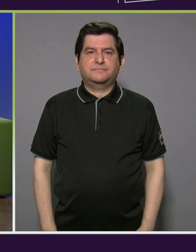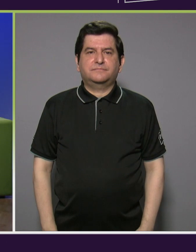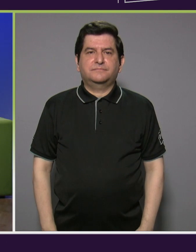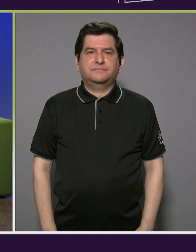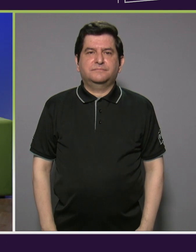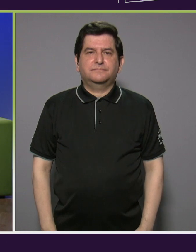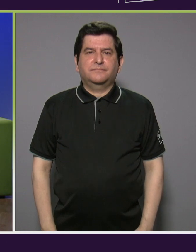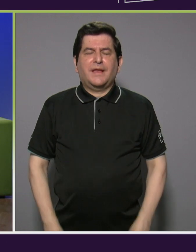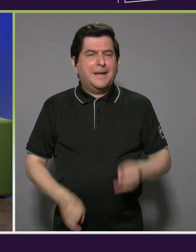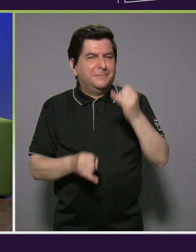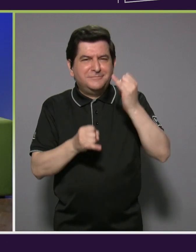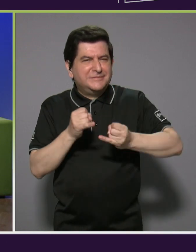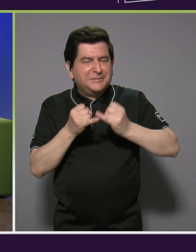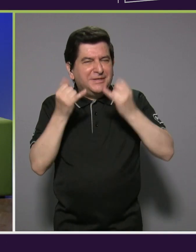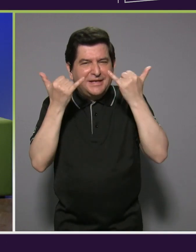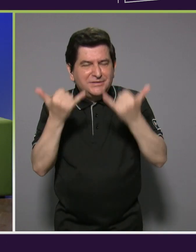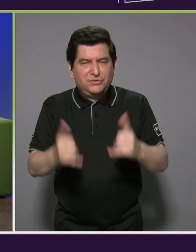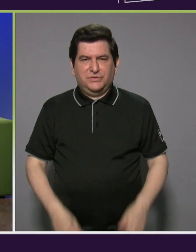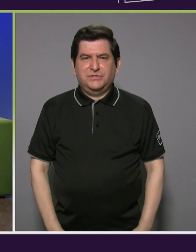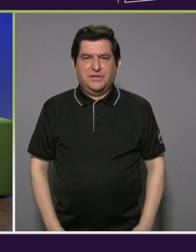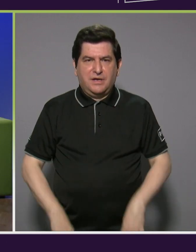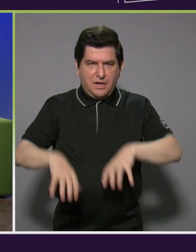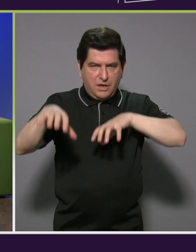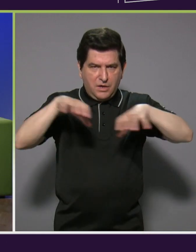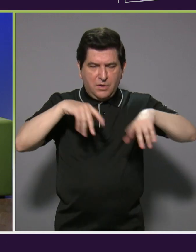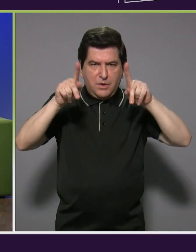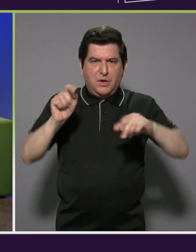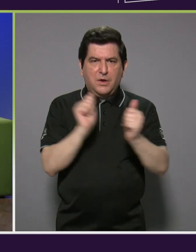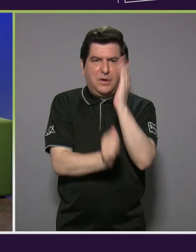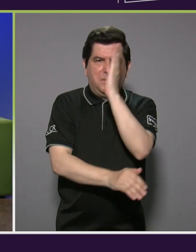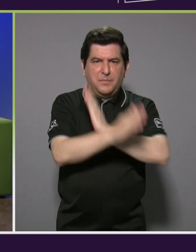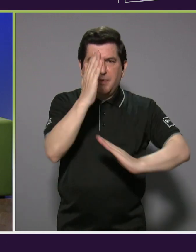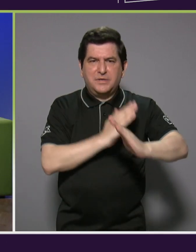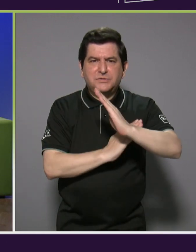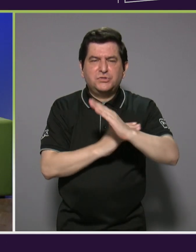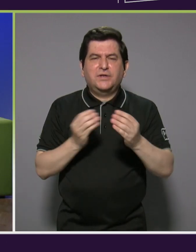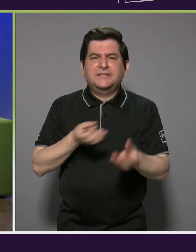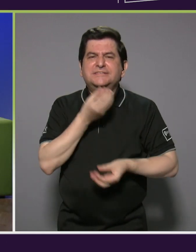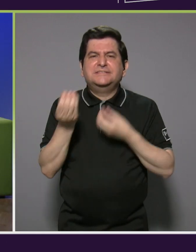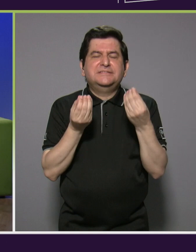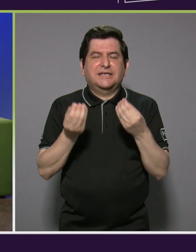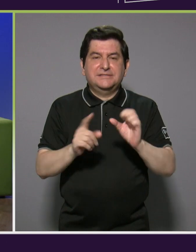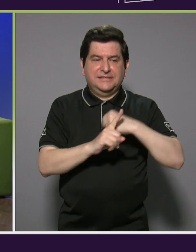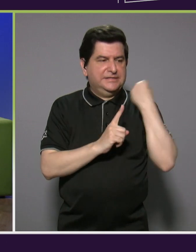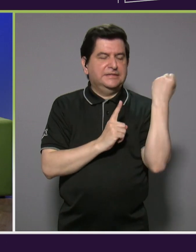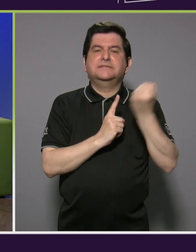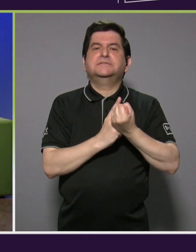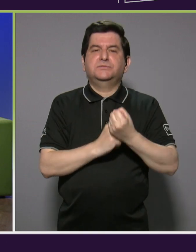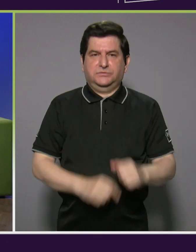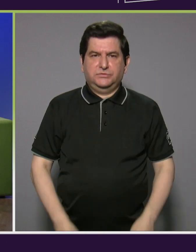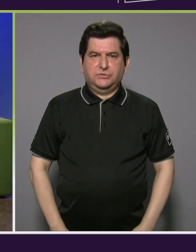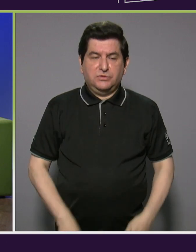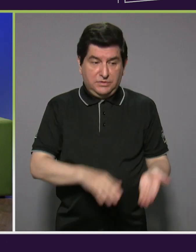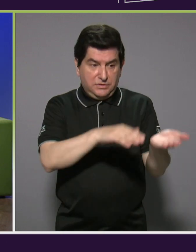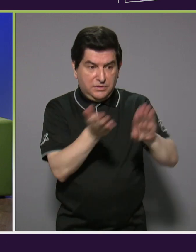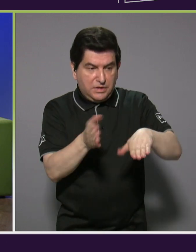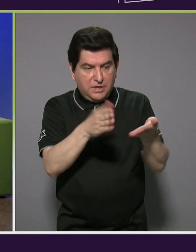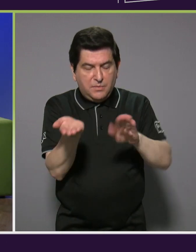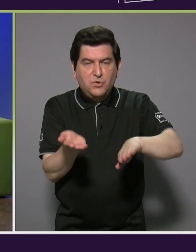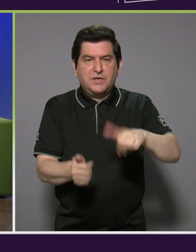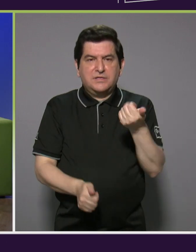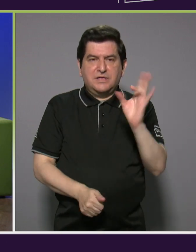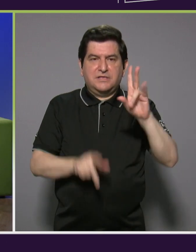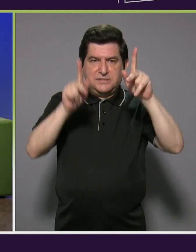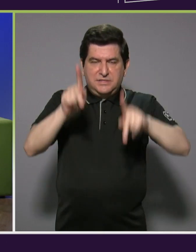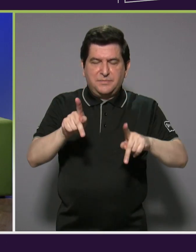Para concluir, ¿qué está haciendo el movimiento de personas con discapacidad, ¿verdad?, ante esta situación del fallecimiento de 17 personas